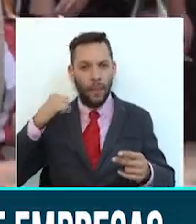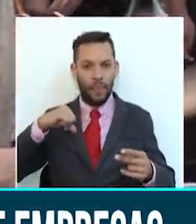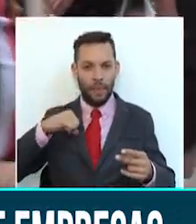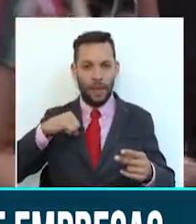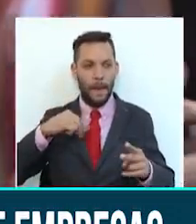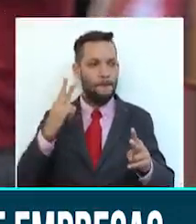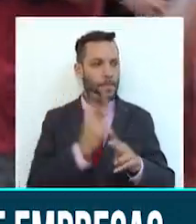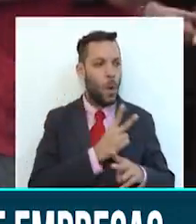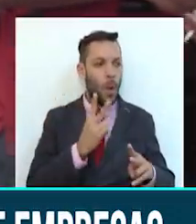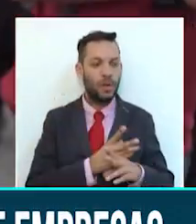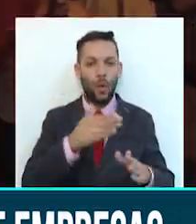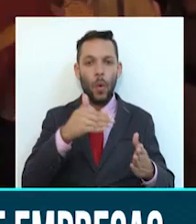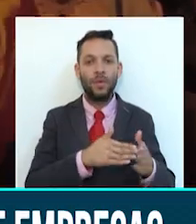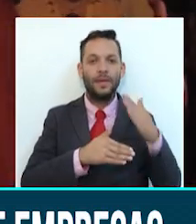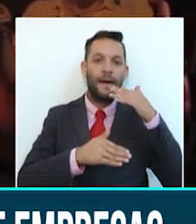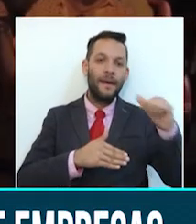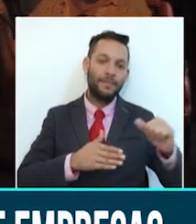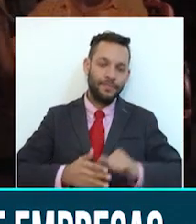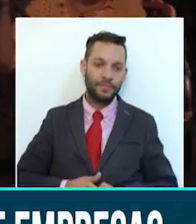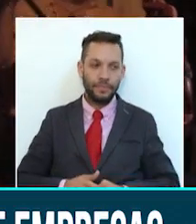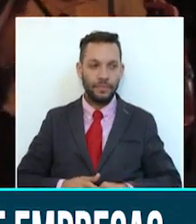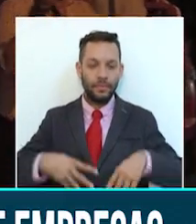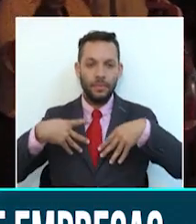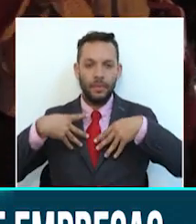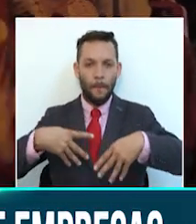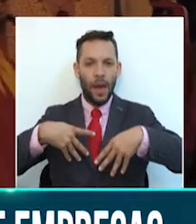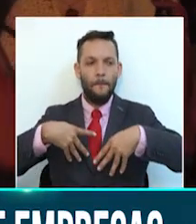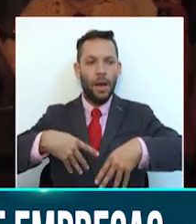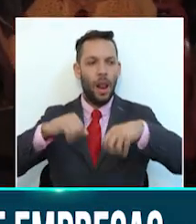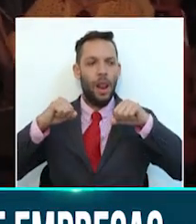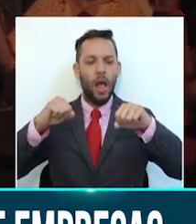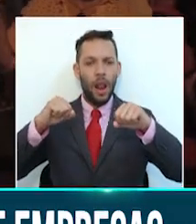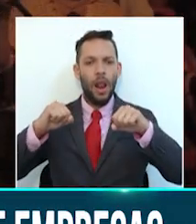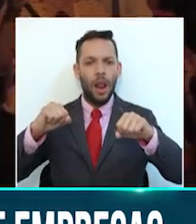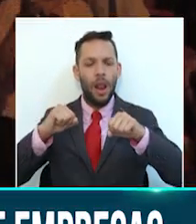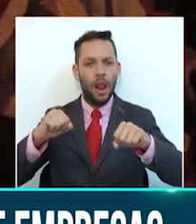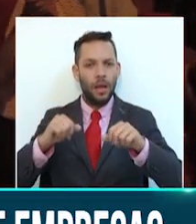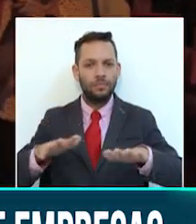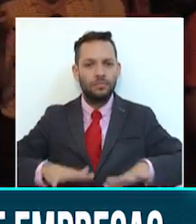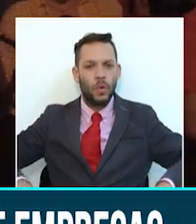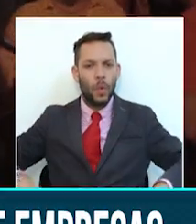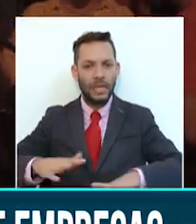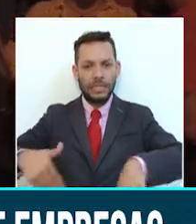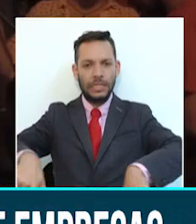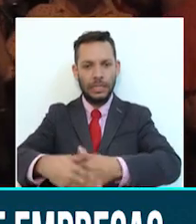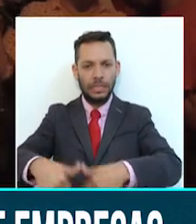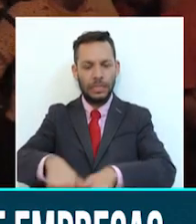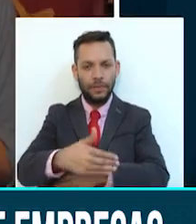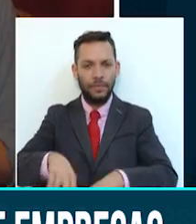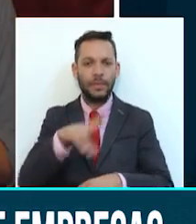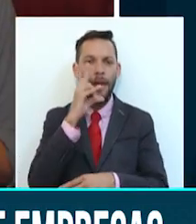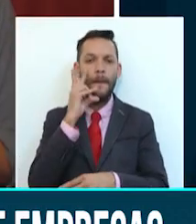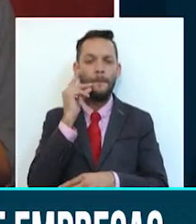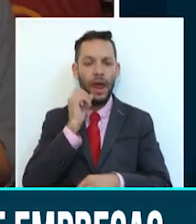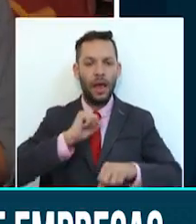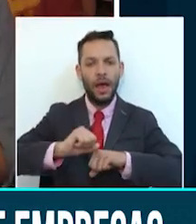maltratar a la mujer. Entonces, es la movilización que en estos momentos se vive por varias calles de Pereira, organizada por los